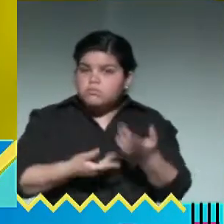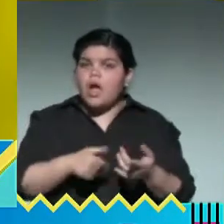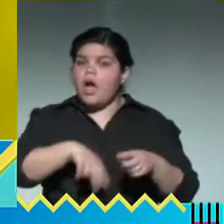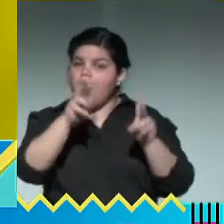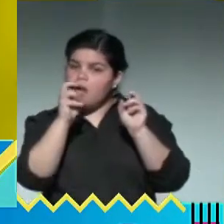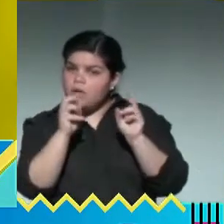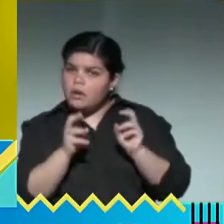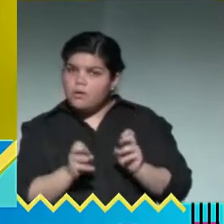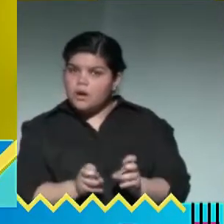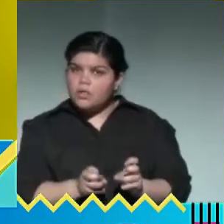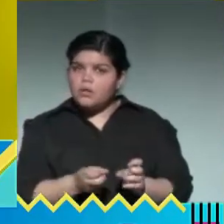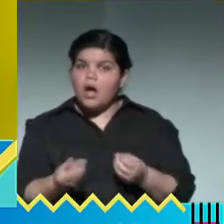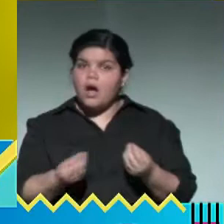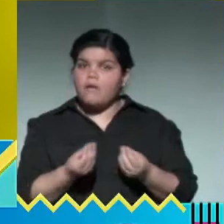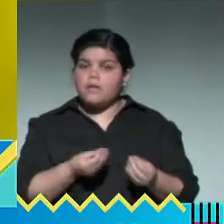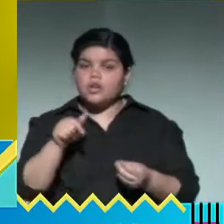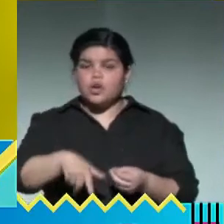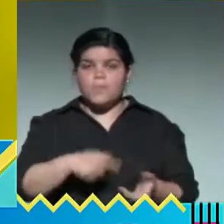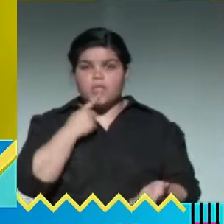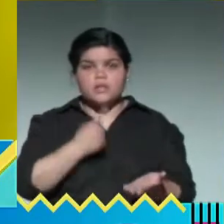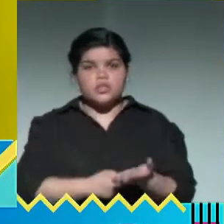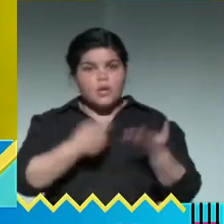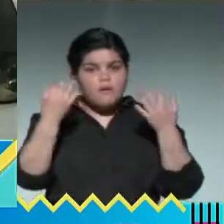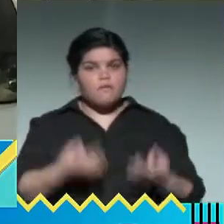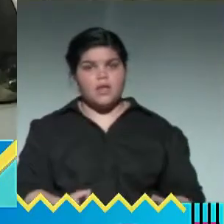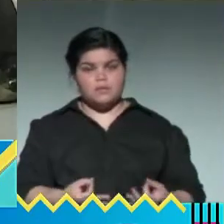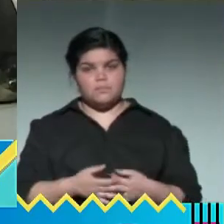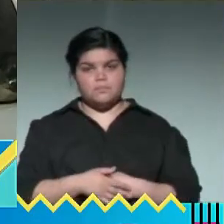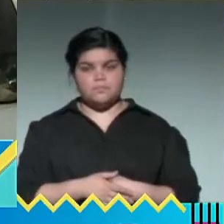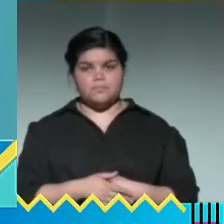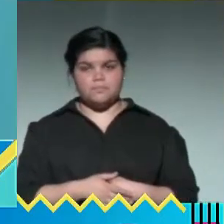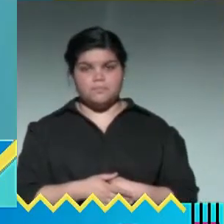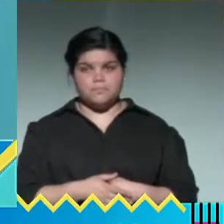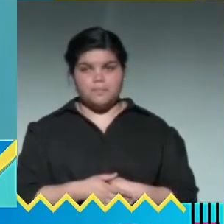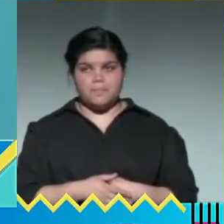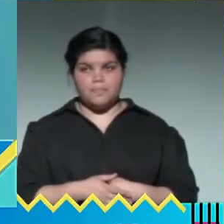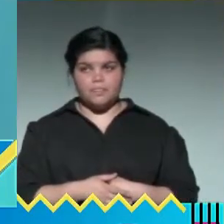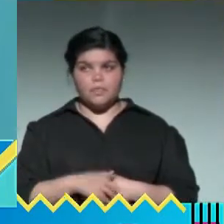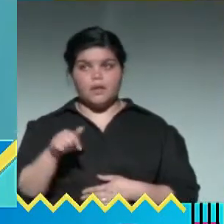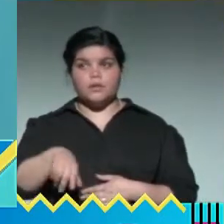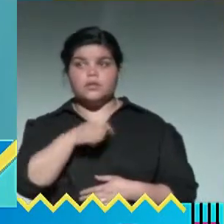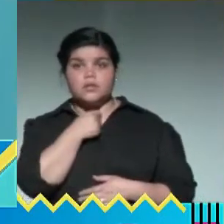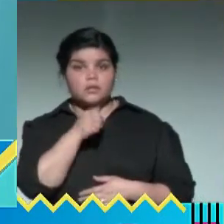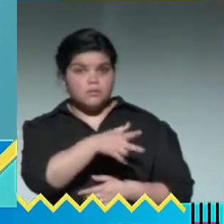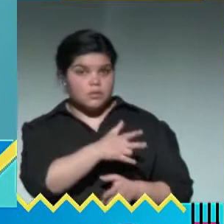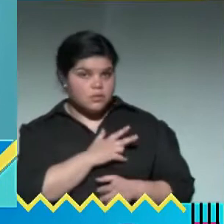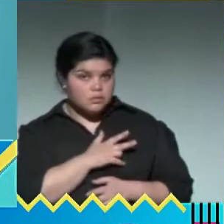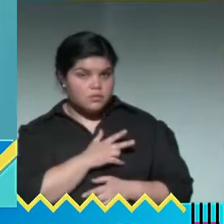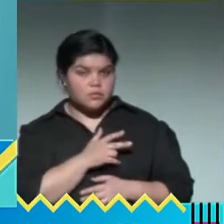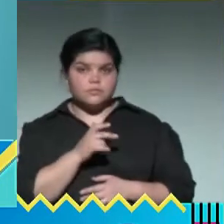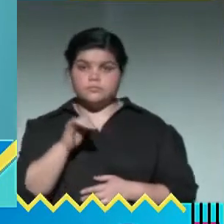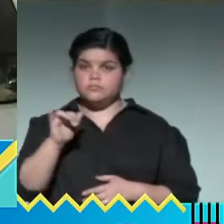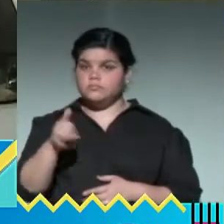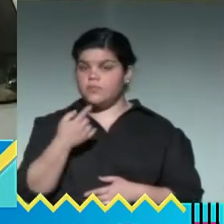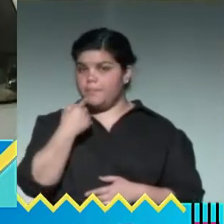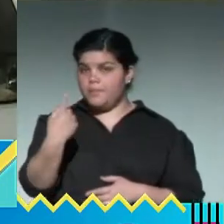evaluando para tomar decisiones correctas en los momentos correctos. Bien, quería ir ahora, no sé, Carlos, si... Sí, en realidad consultar